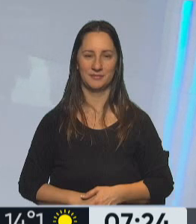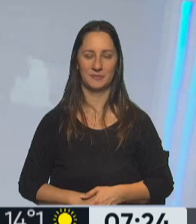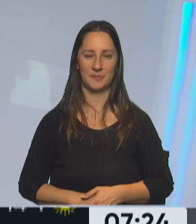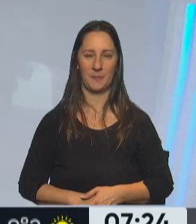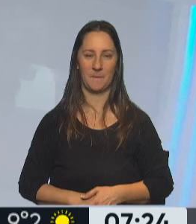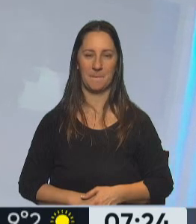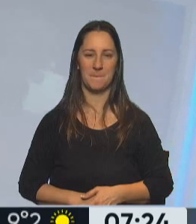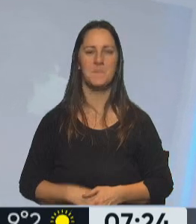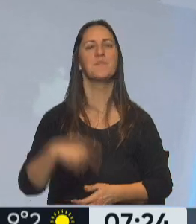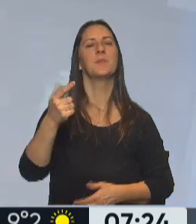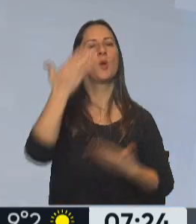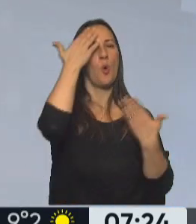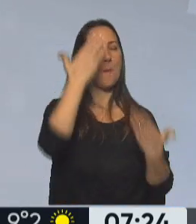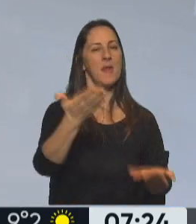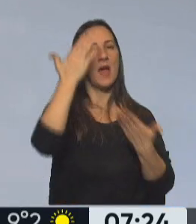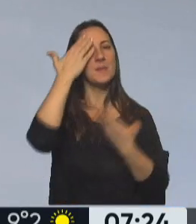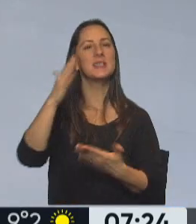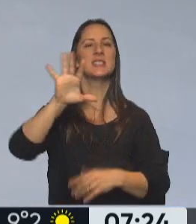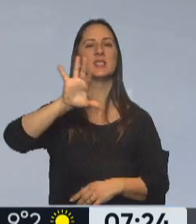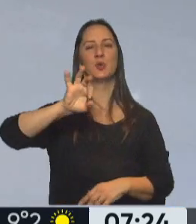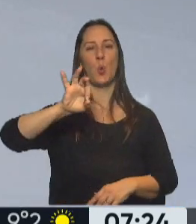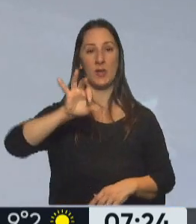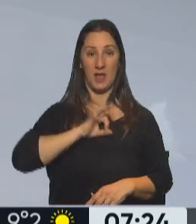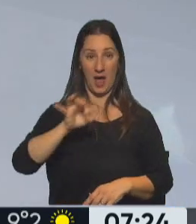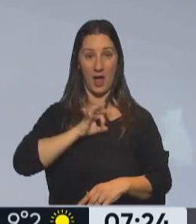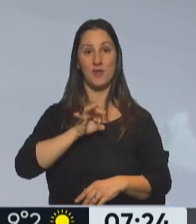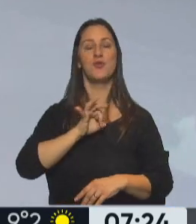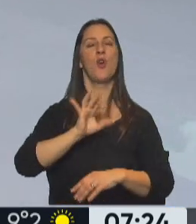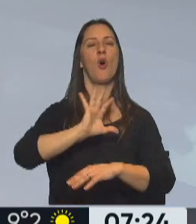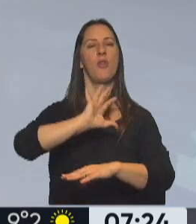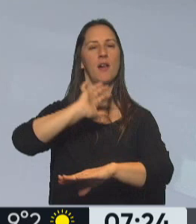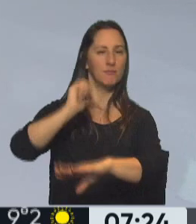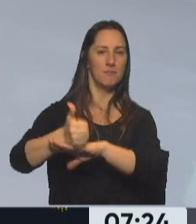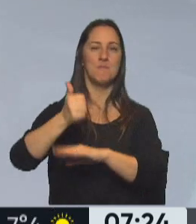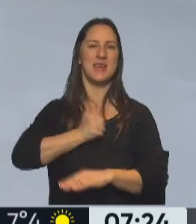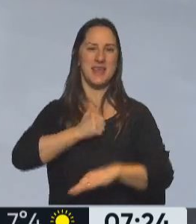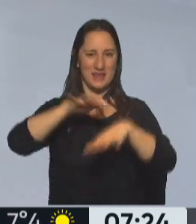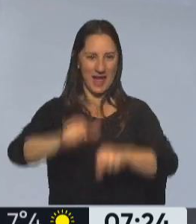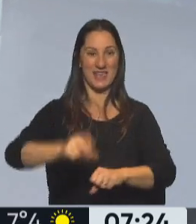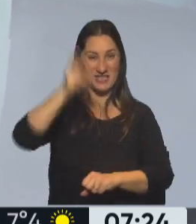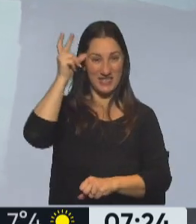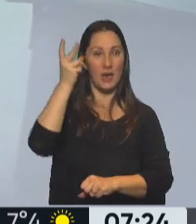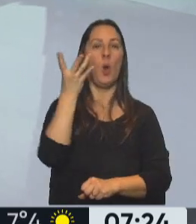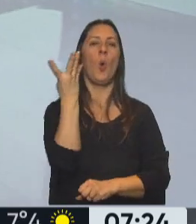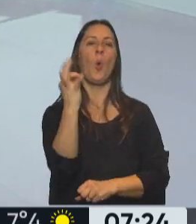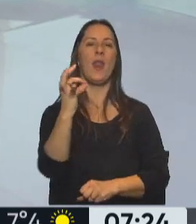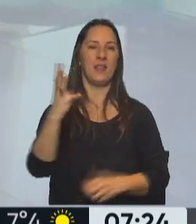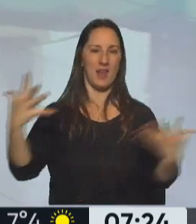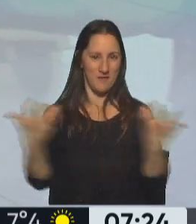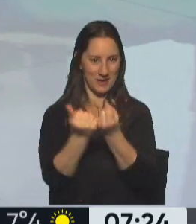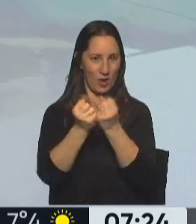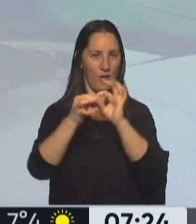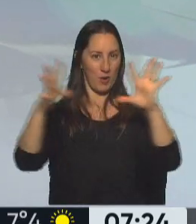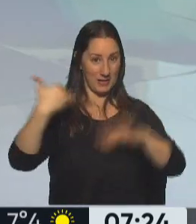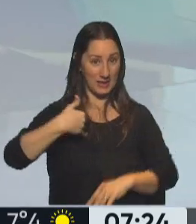marco de las conmemoraciones por los 50 años del golpe de Estado en Chile y los 40 años de la vuelta de la democracia en la Argentina,